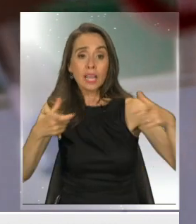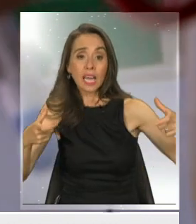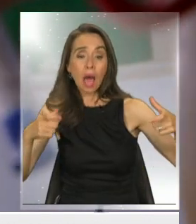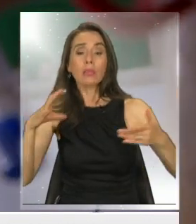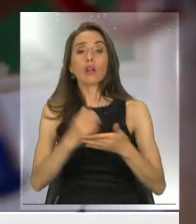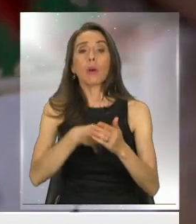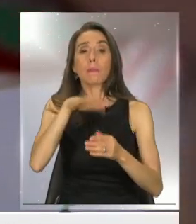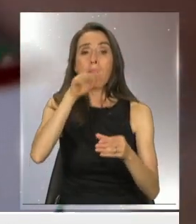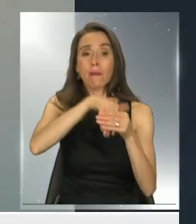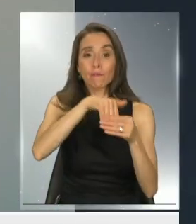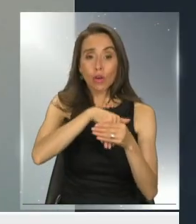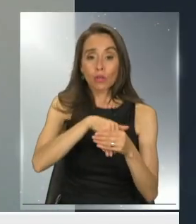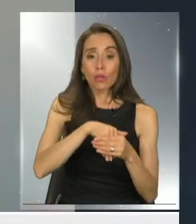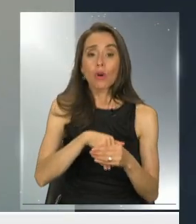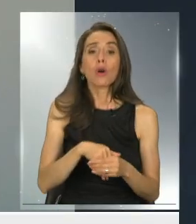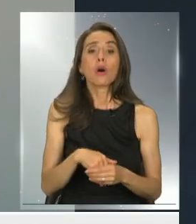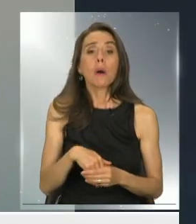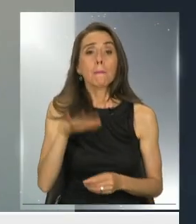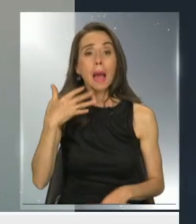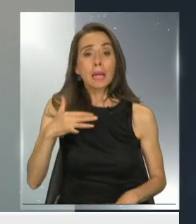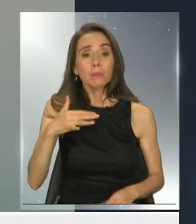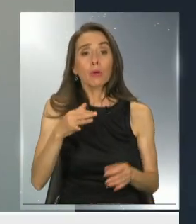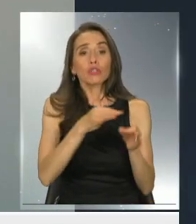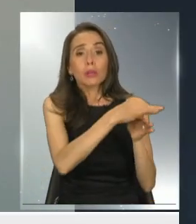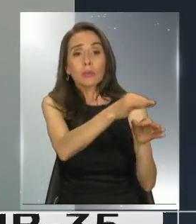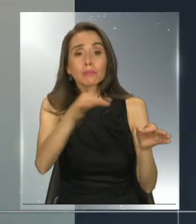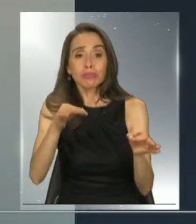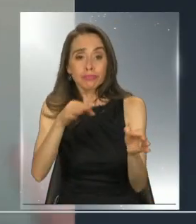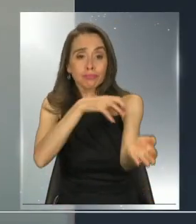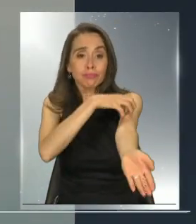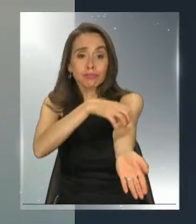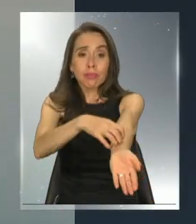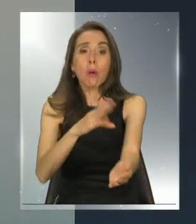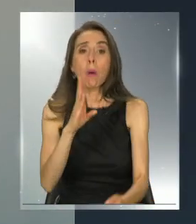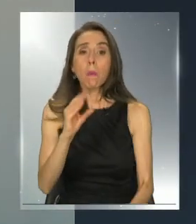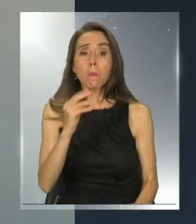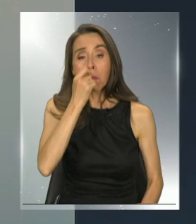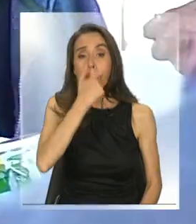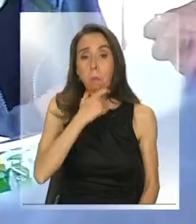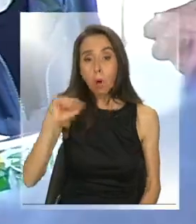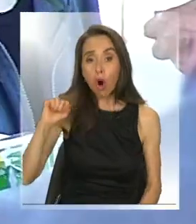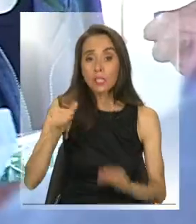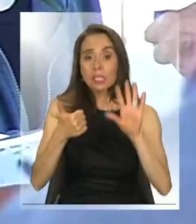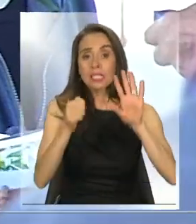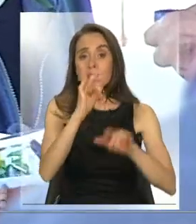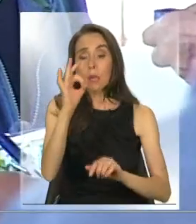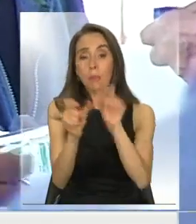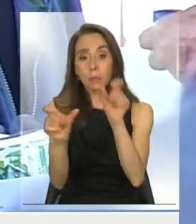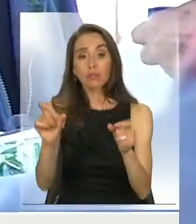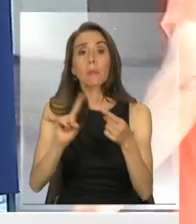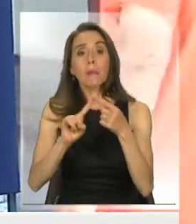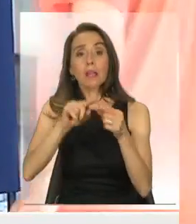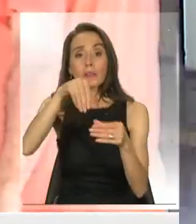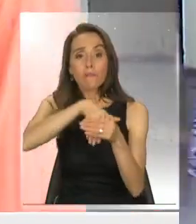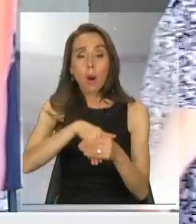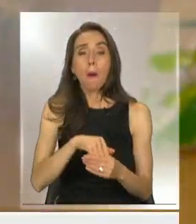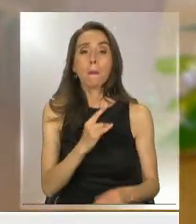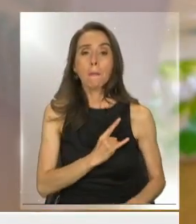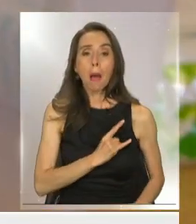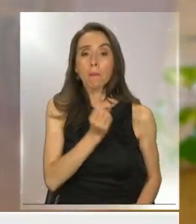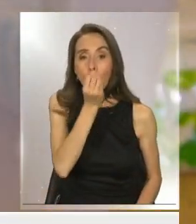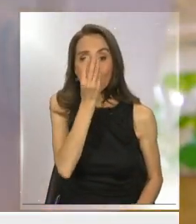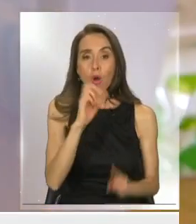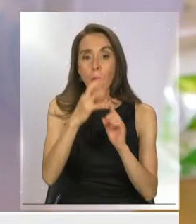los bolsones más relevantes para Gabriel Boric, la participación llegó al 60%. Maipú, la Florida,